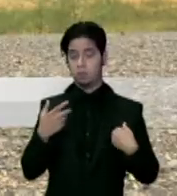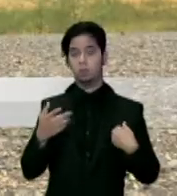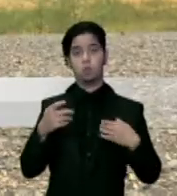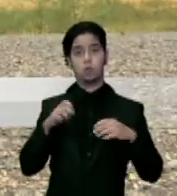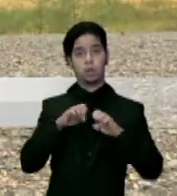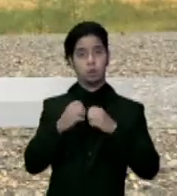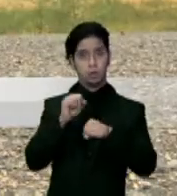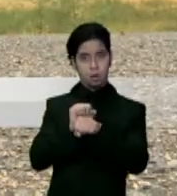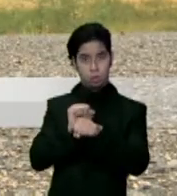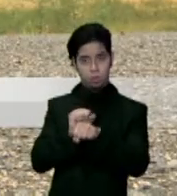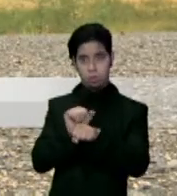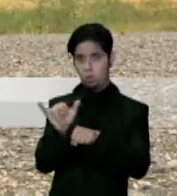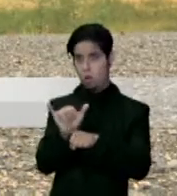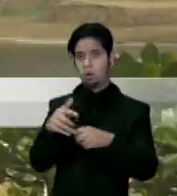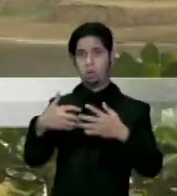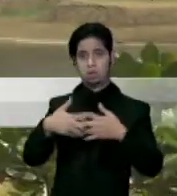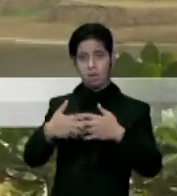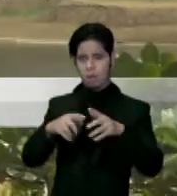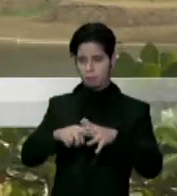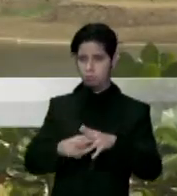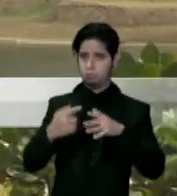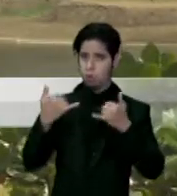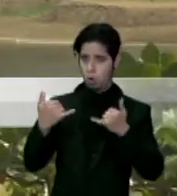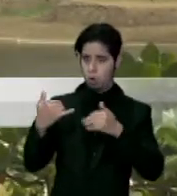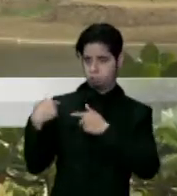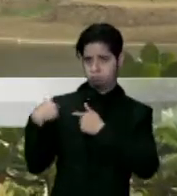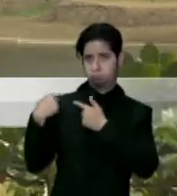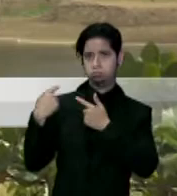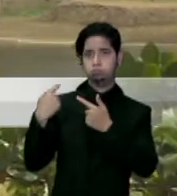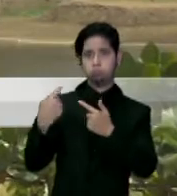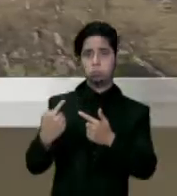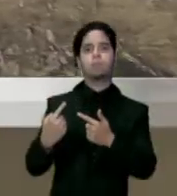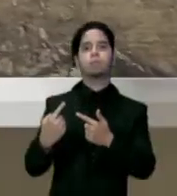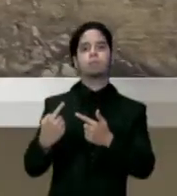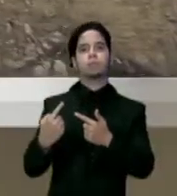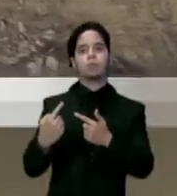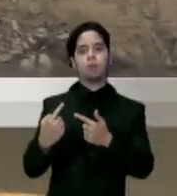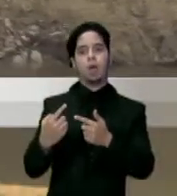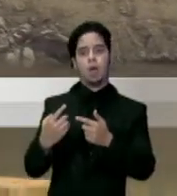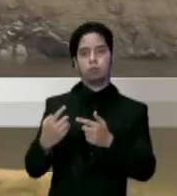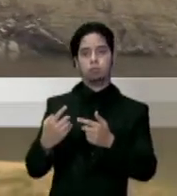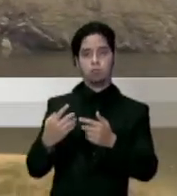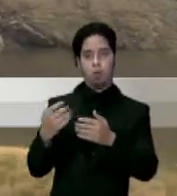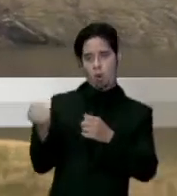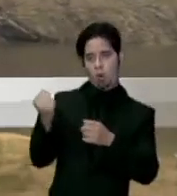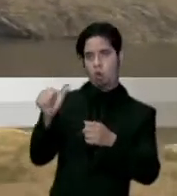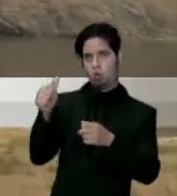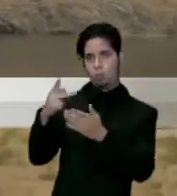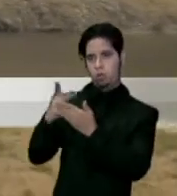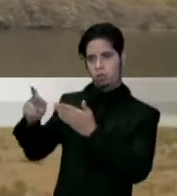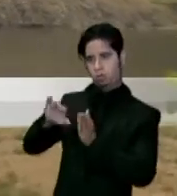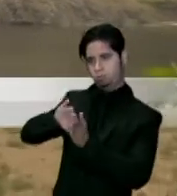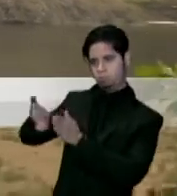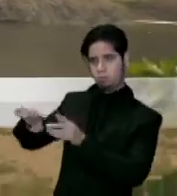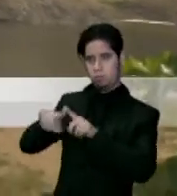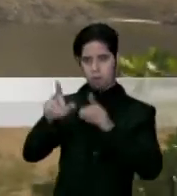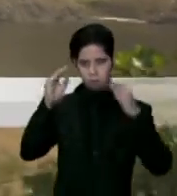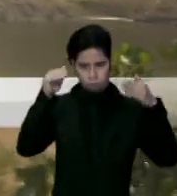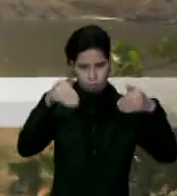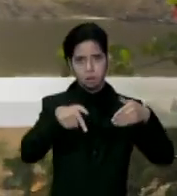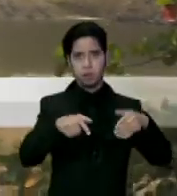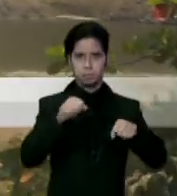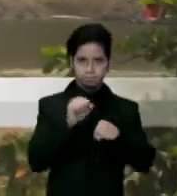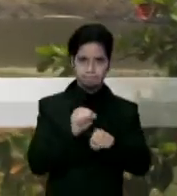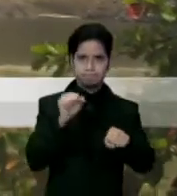y maquinaria laborando desde hoy y de forma indefinida, dejando a un lado otros proyectos para enfocar sus recursos en este esfuerzo tan